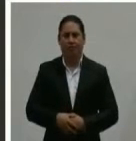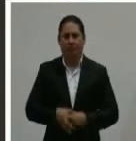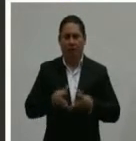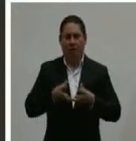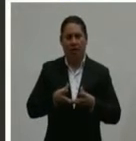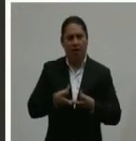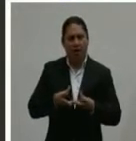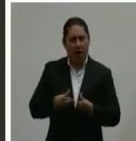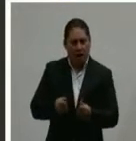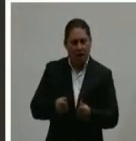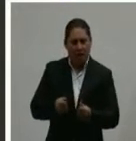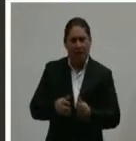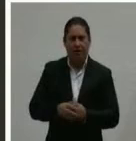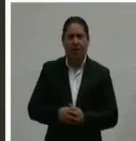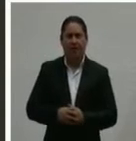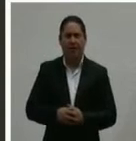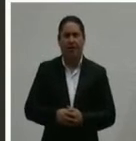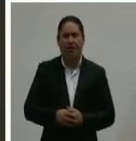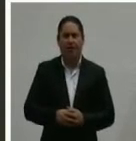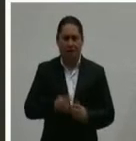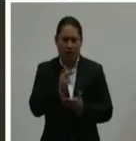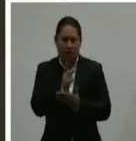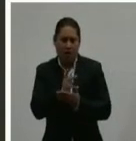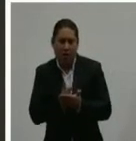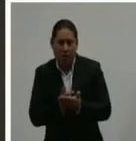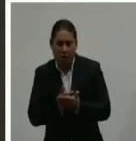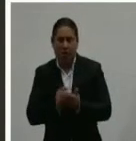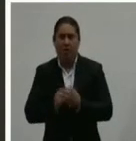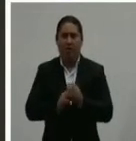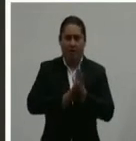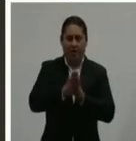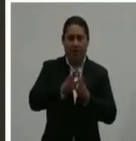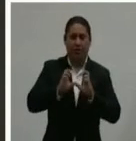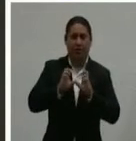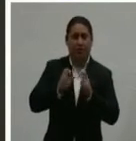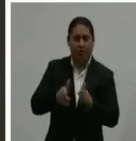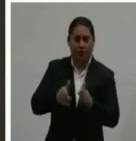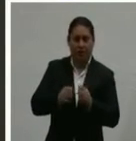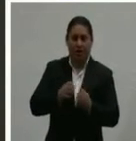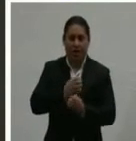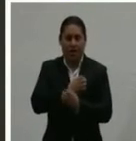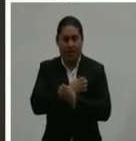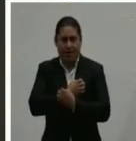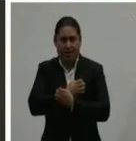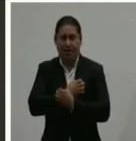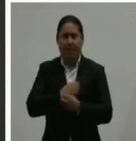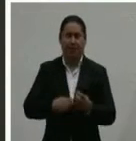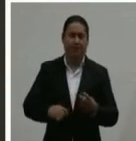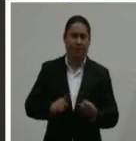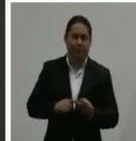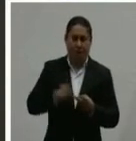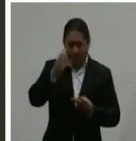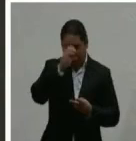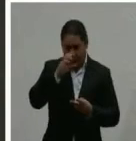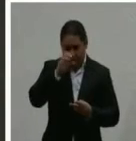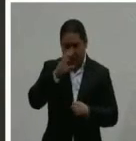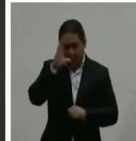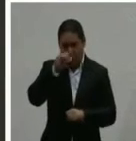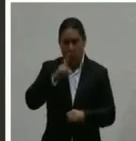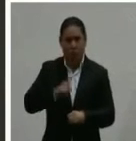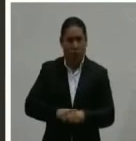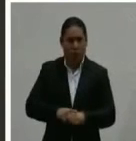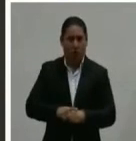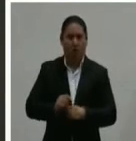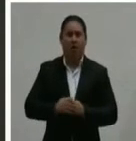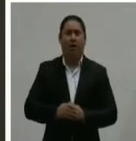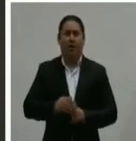Gasto por ejes del Plan Estatal de Desarrollo de Chiapas, en educación, ciencia y cultura,